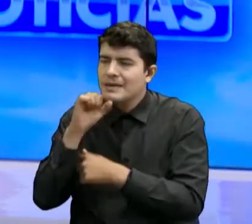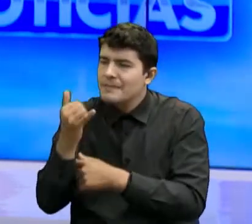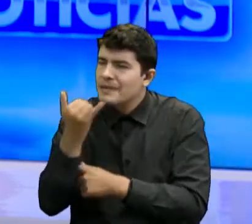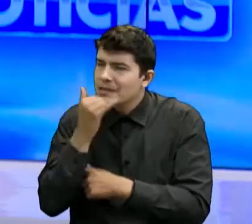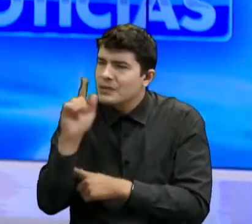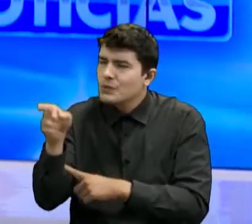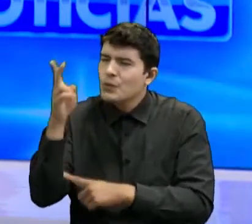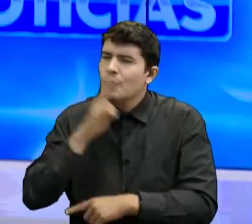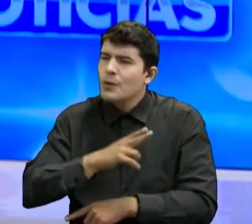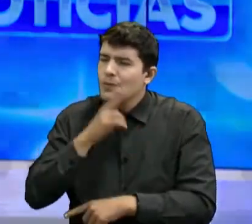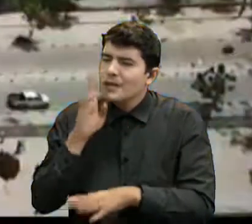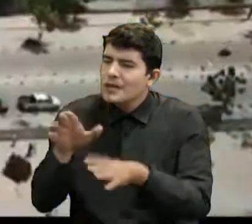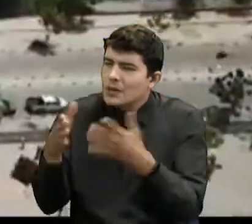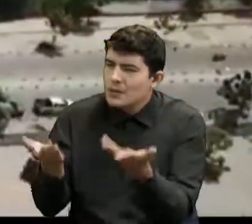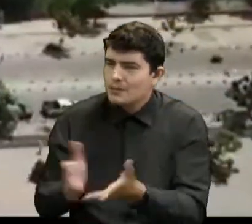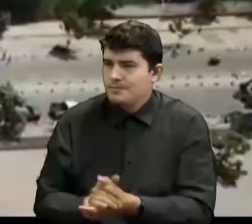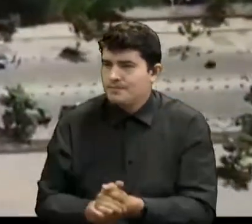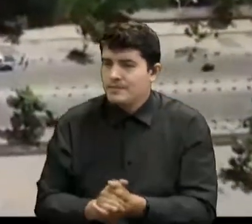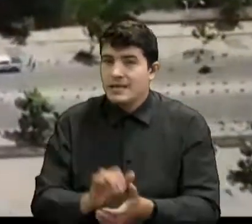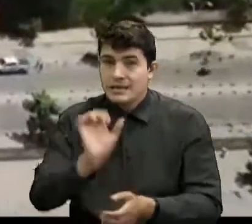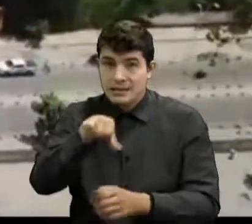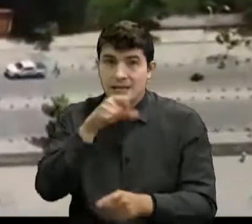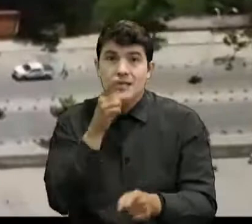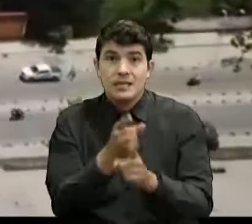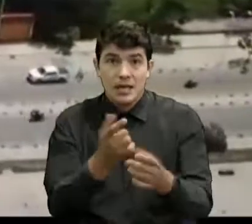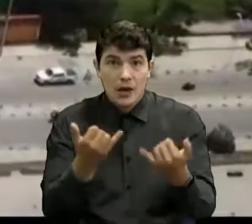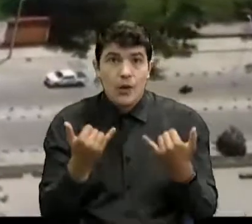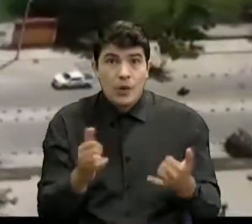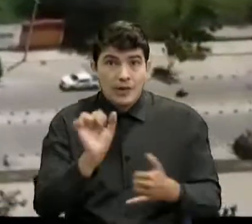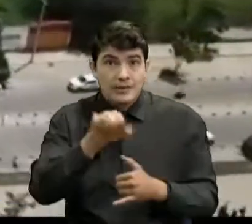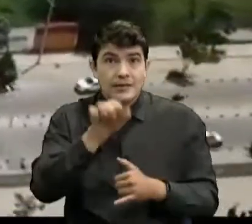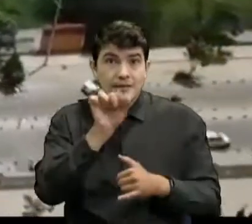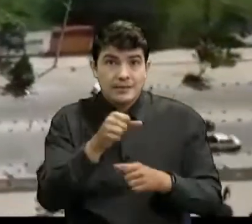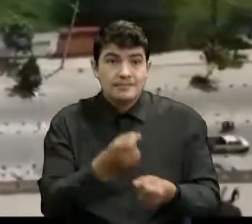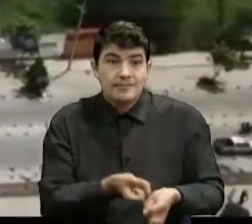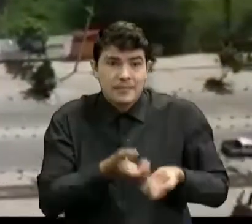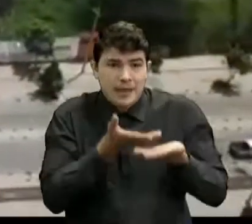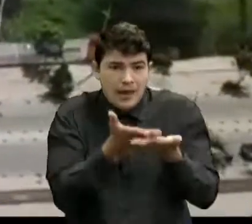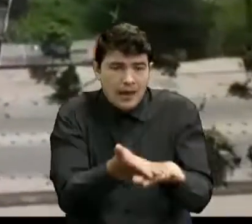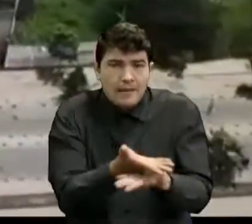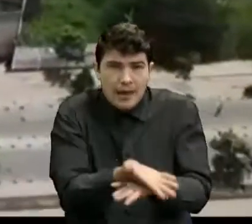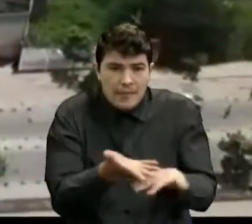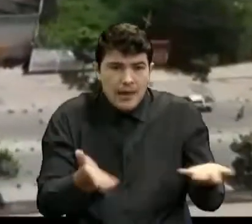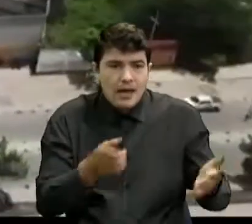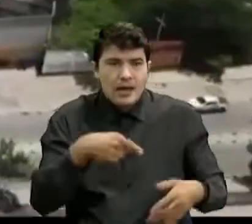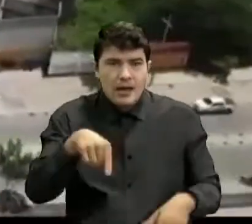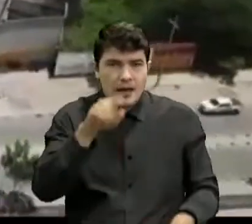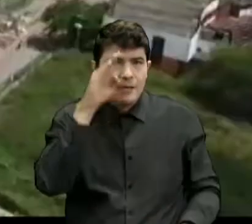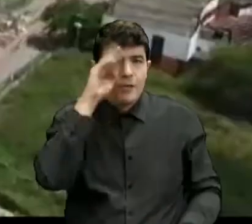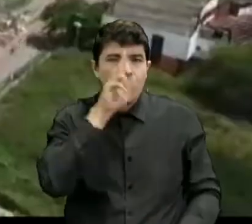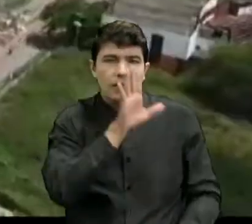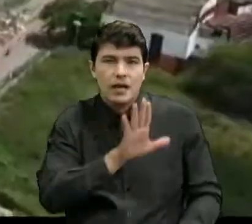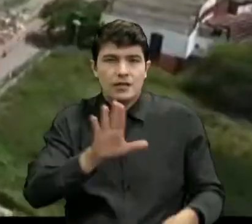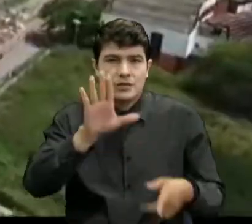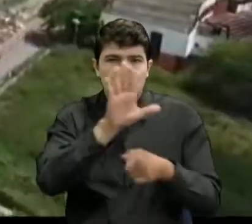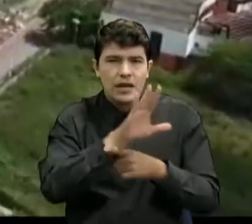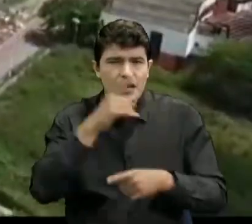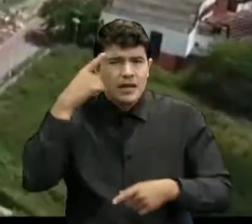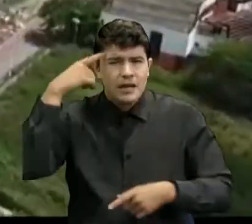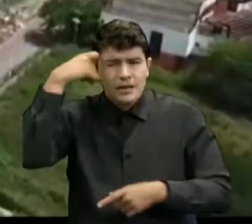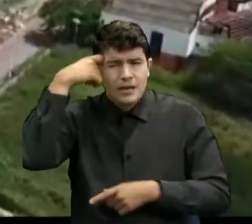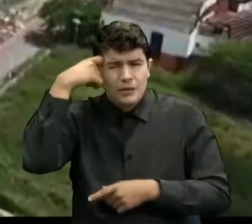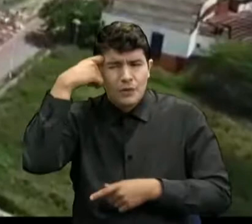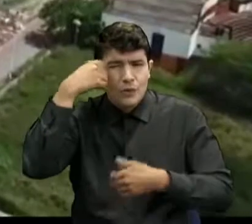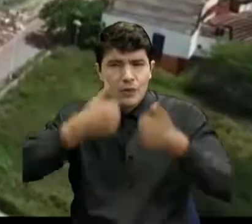Bueno, hoy precisamente estábamos haciendo una entrega bastante grande de implementos a la Policía Nacional. El reto creo que